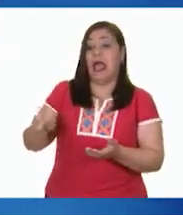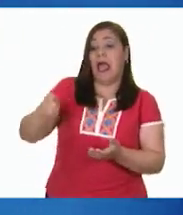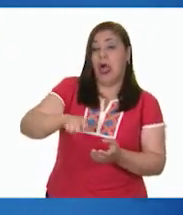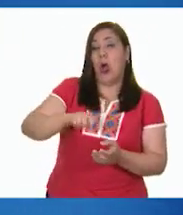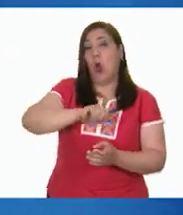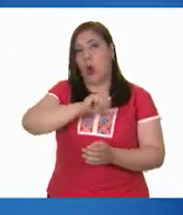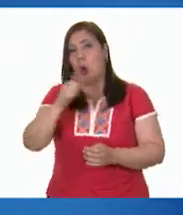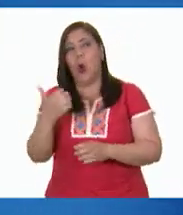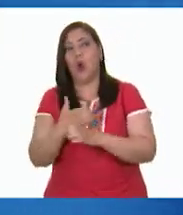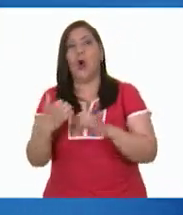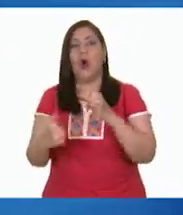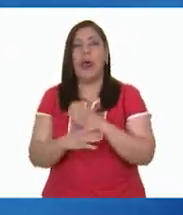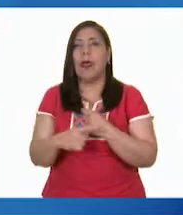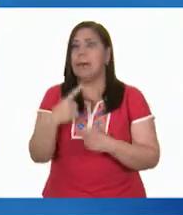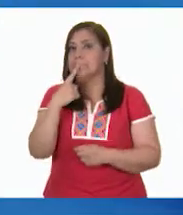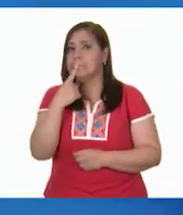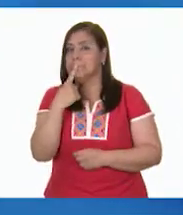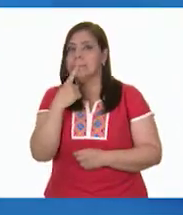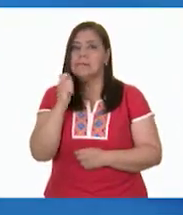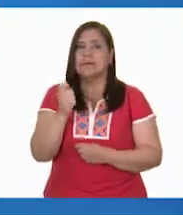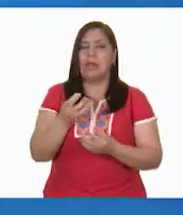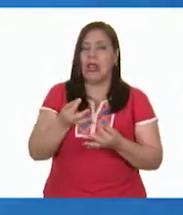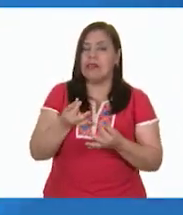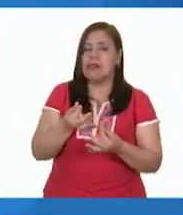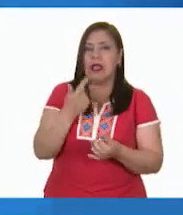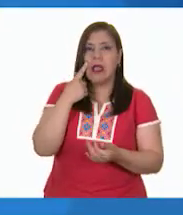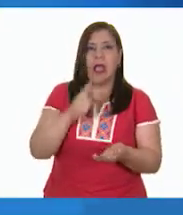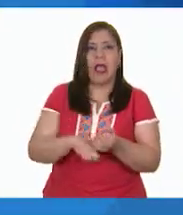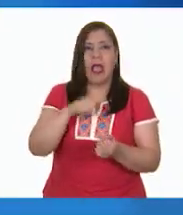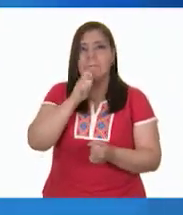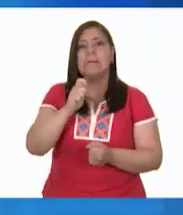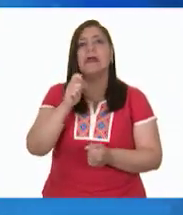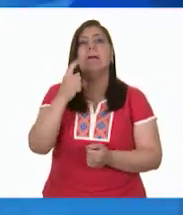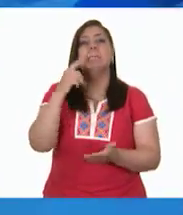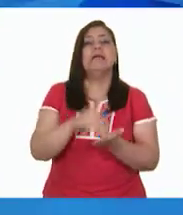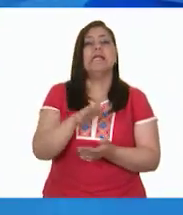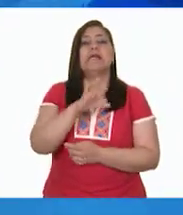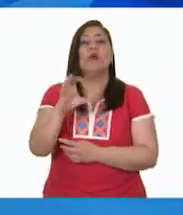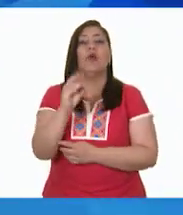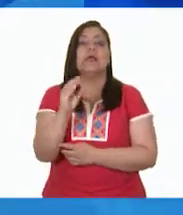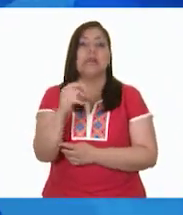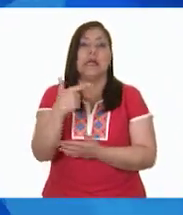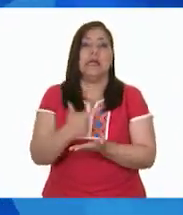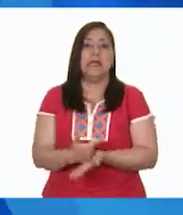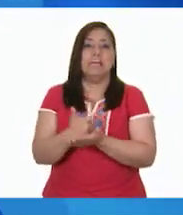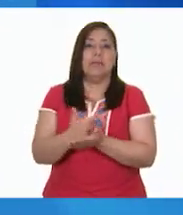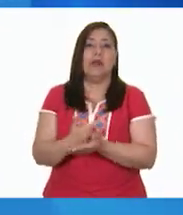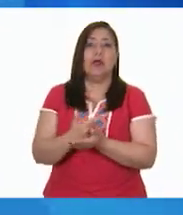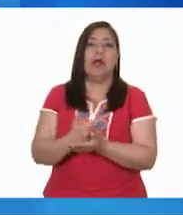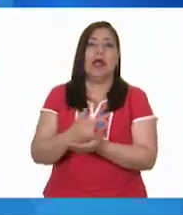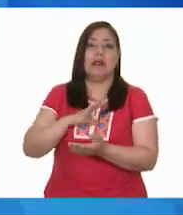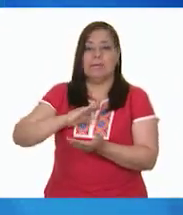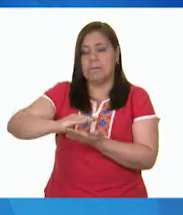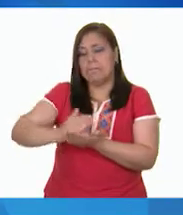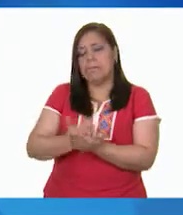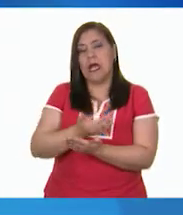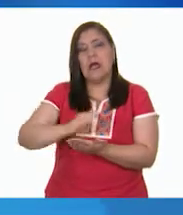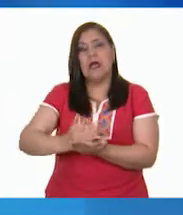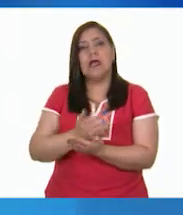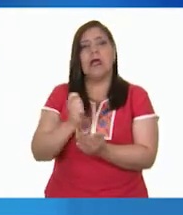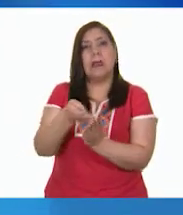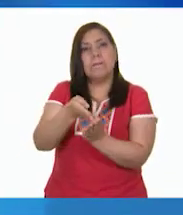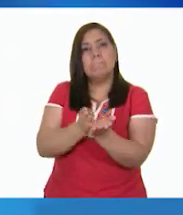decir que va a dar el sabor y la textura de esta paleta son 1590 gramos de pulpa extraída de